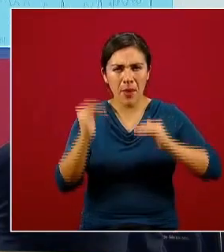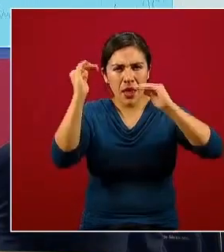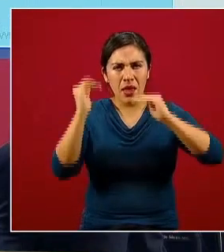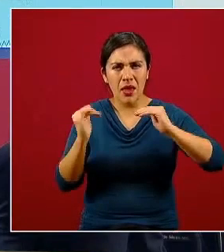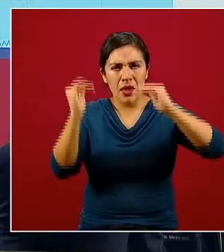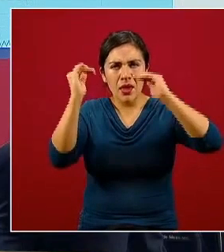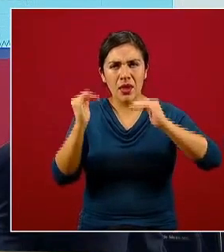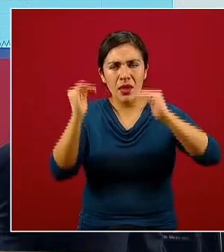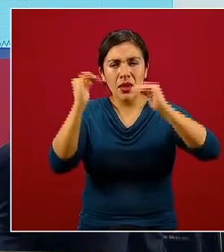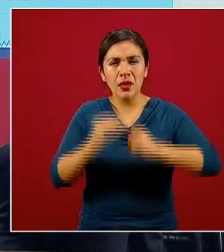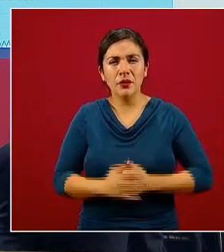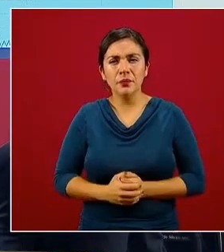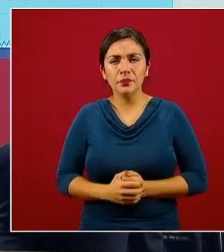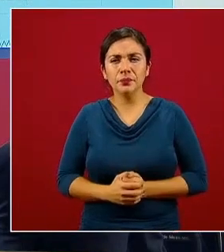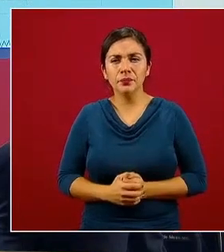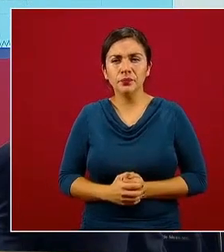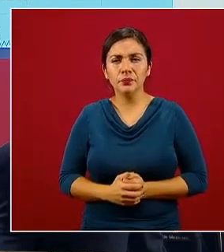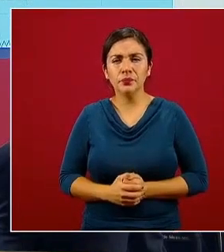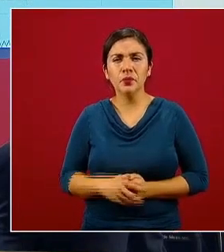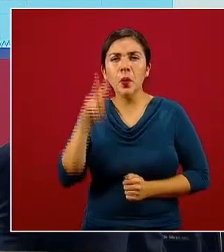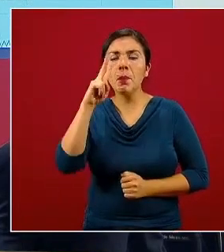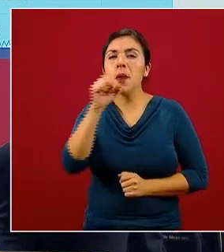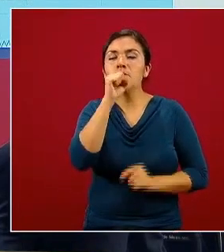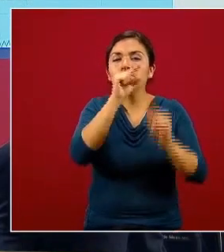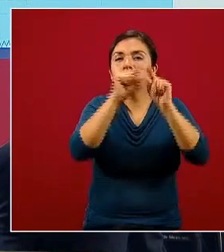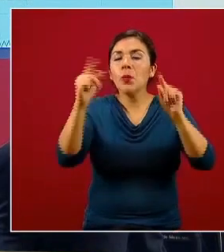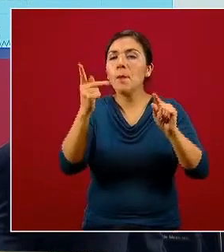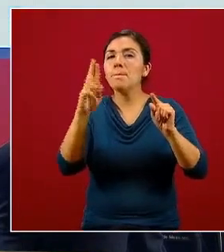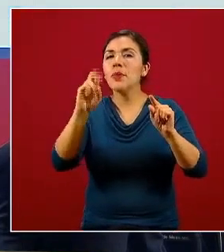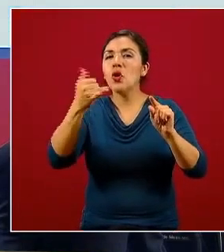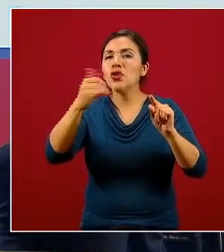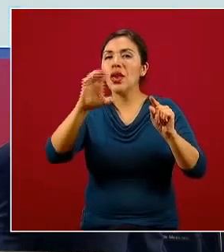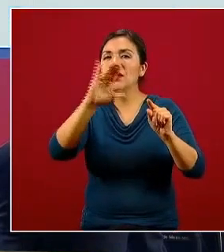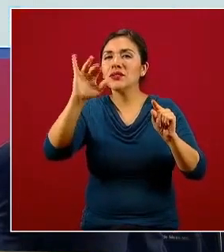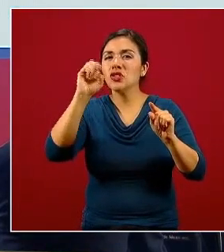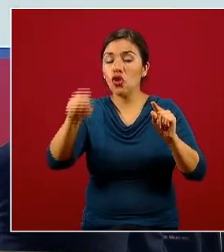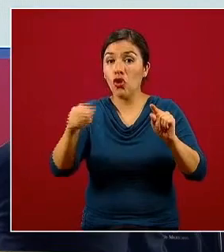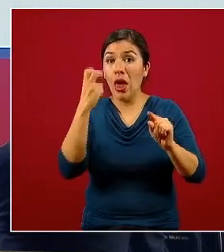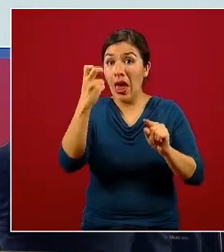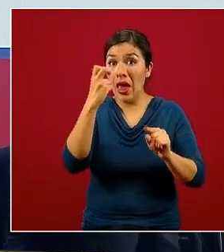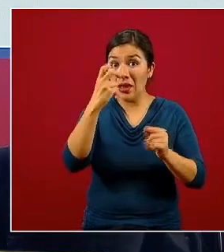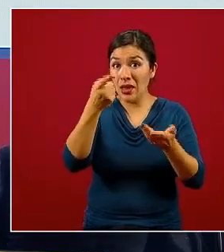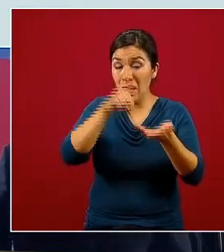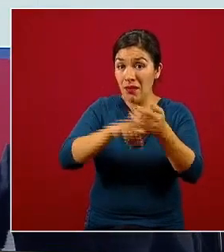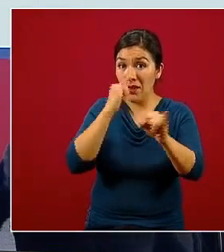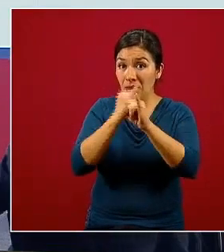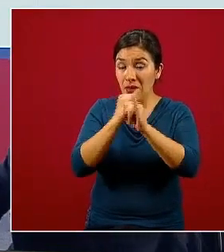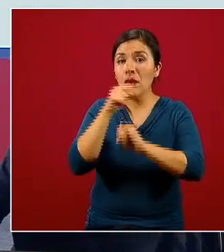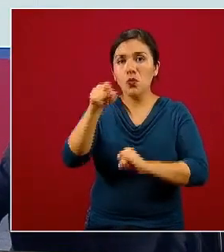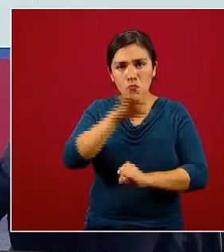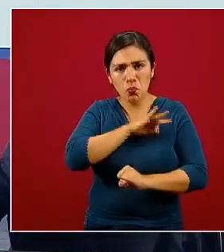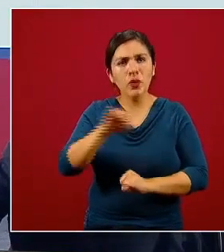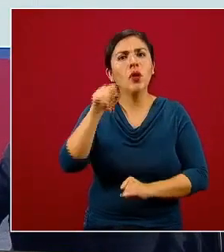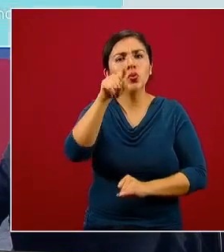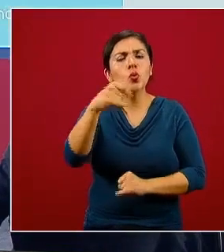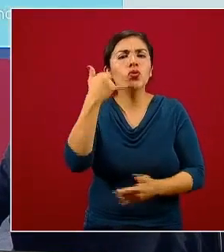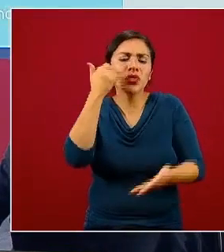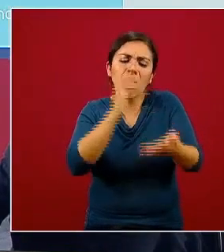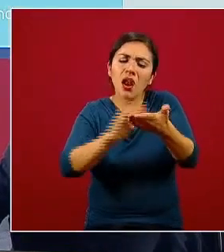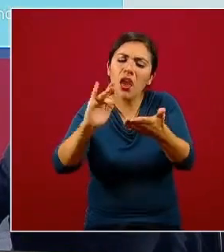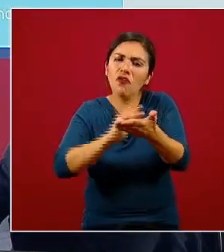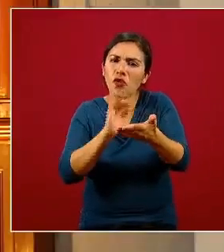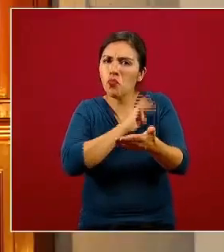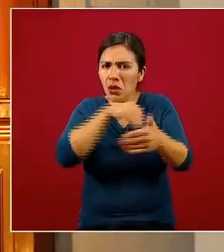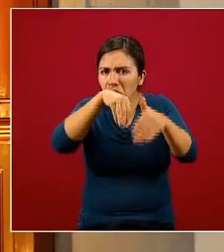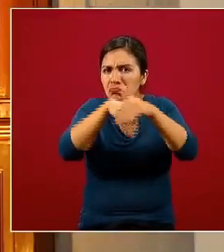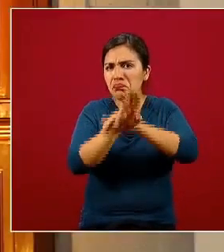favor, pícale en proyecciones. Cabe decir que este sitio también está diseñado para que lo naveguen en su celular,